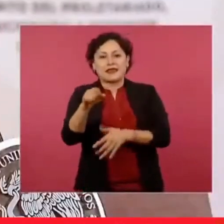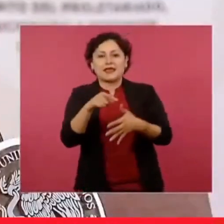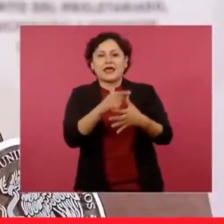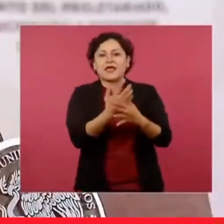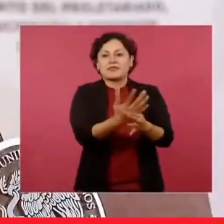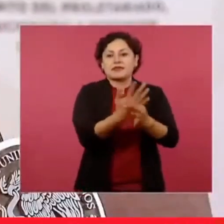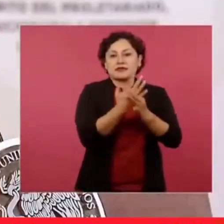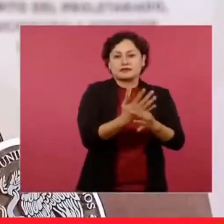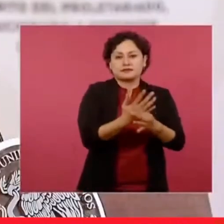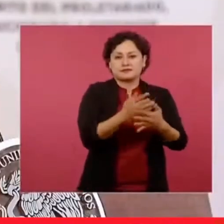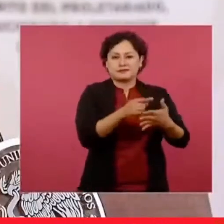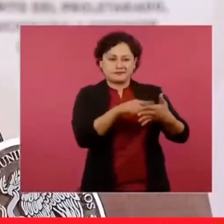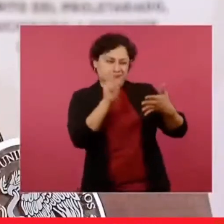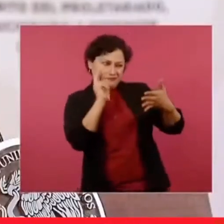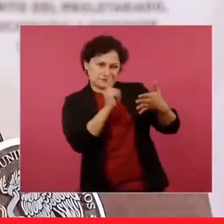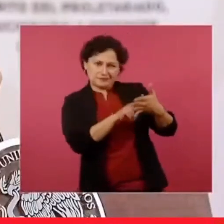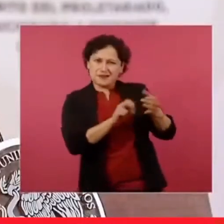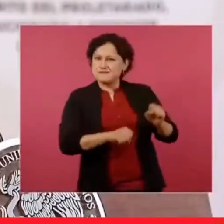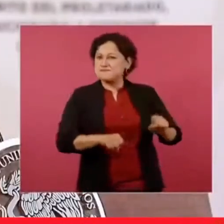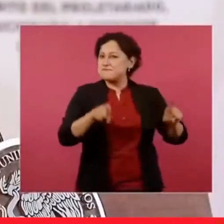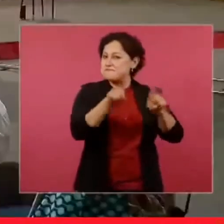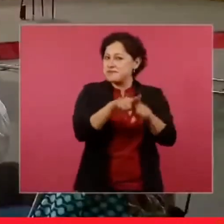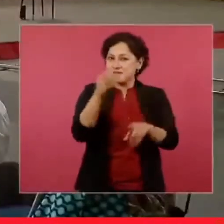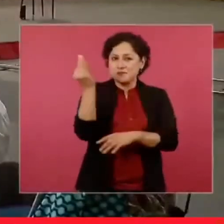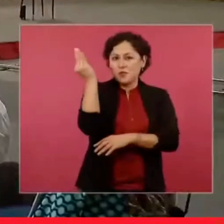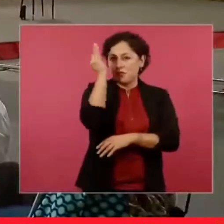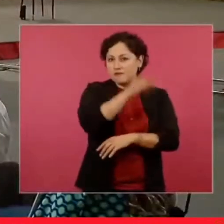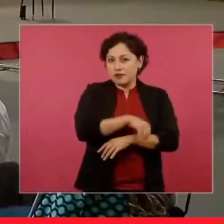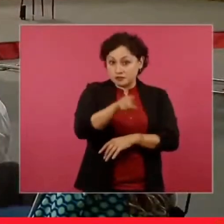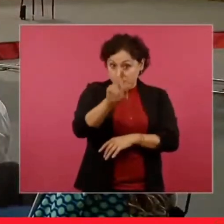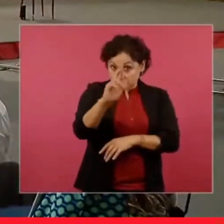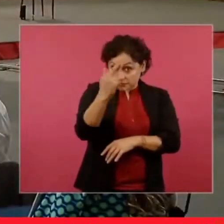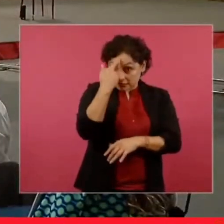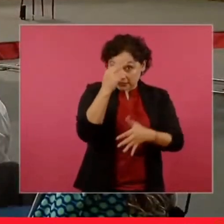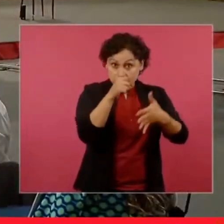falso. Y recordemos que este reportaje,